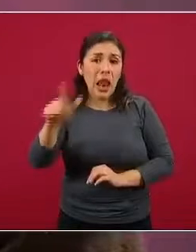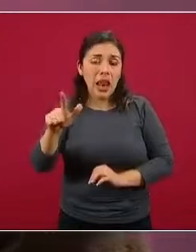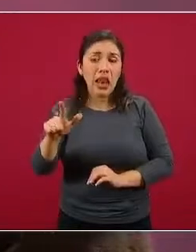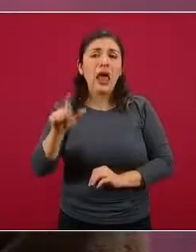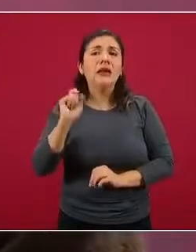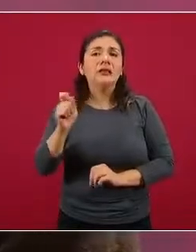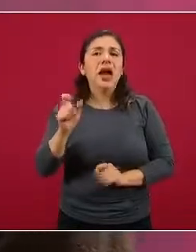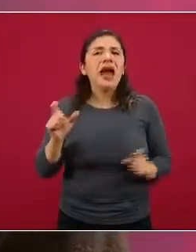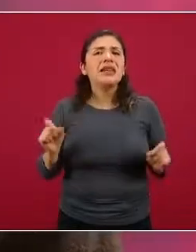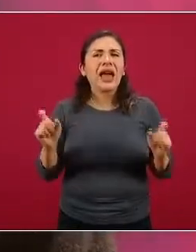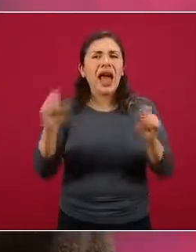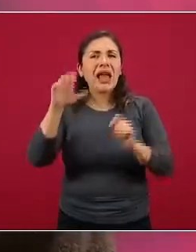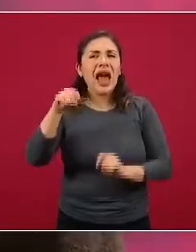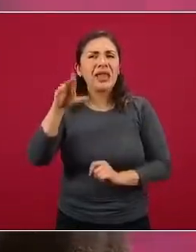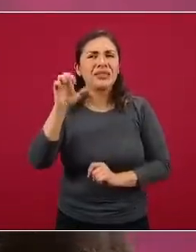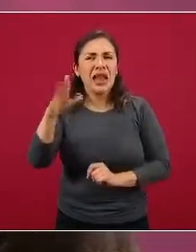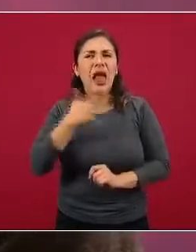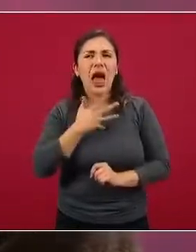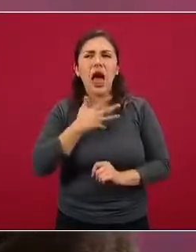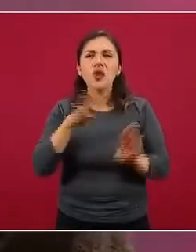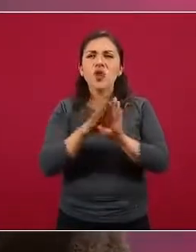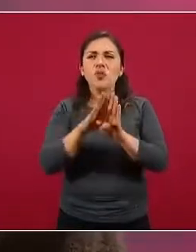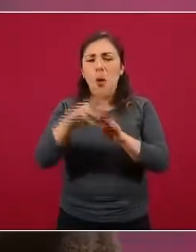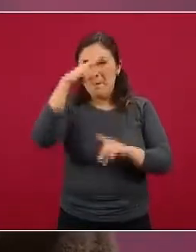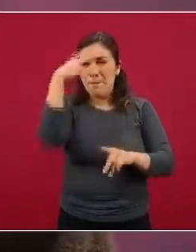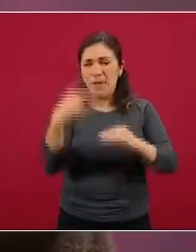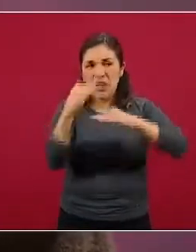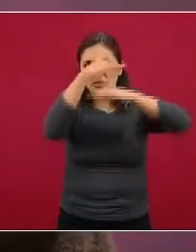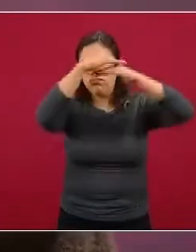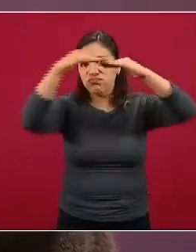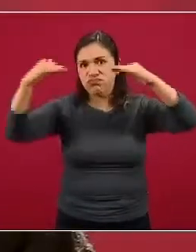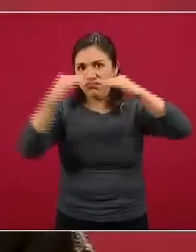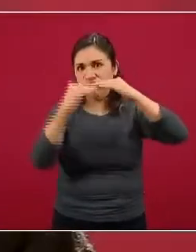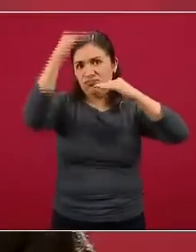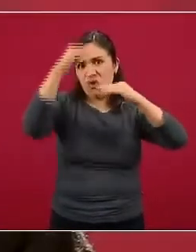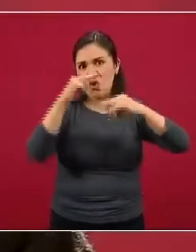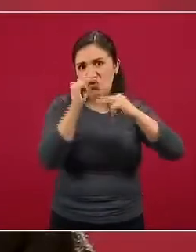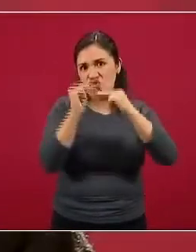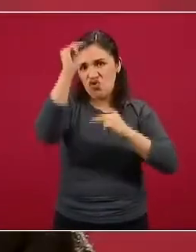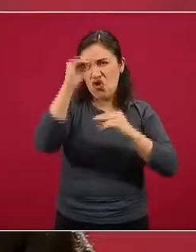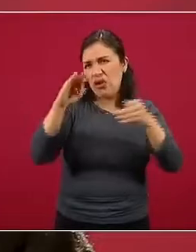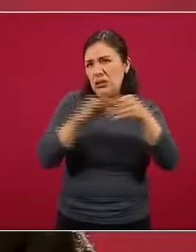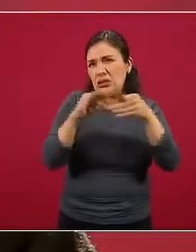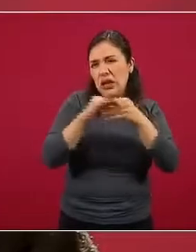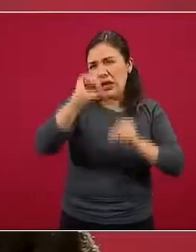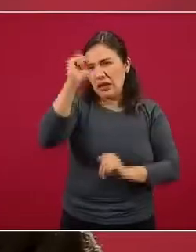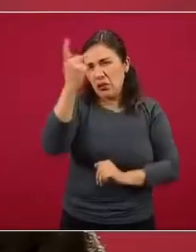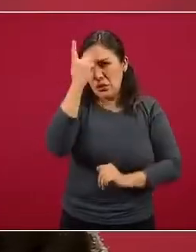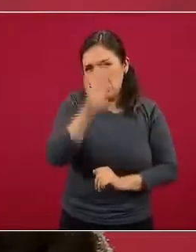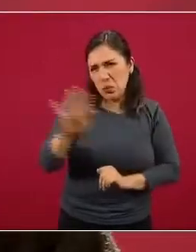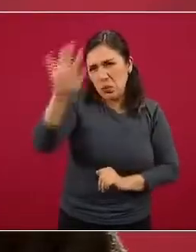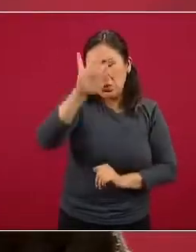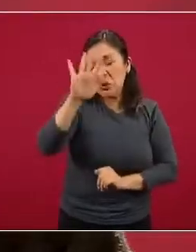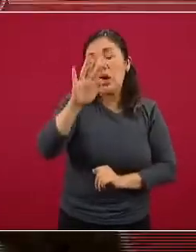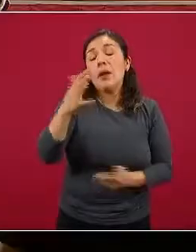pasa en un tercio del territorio nacional, en la parte norte, cerca de San Luis Potosí,